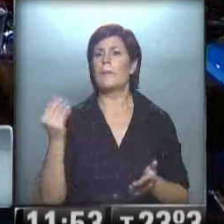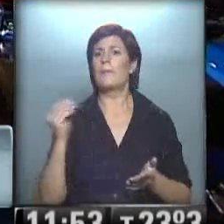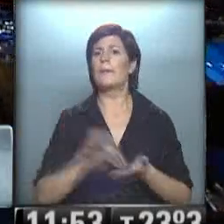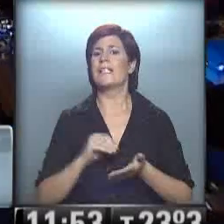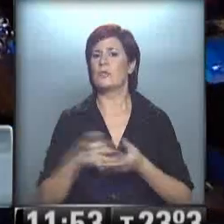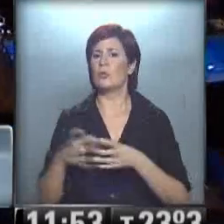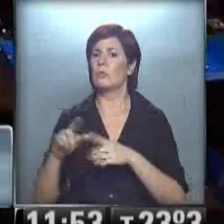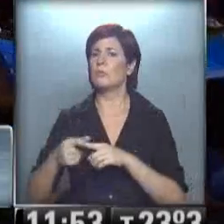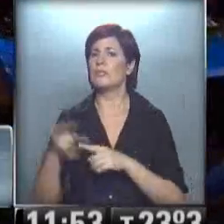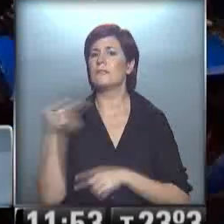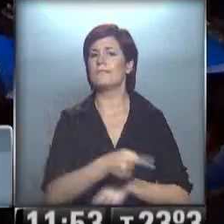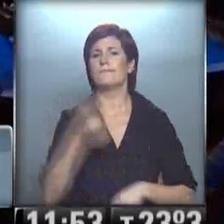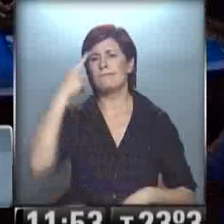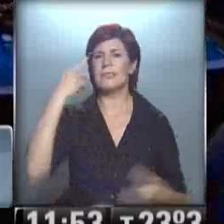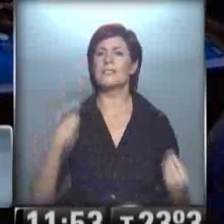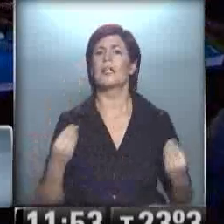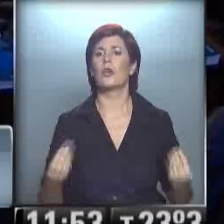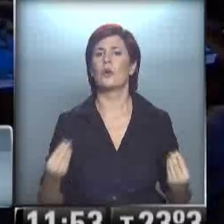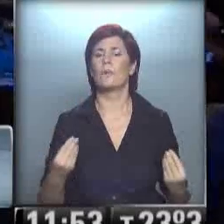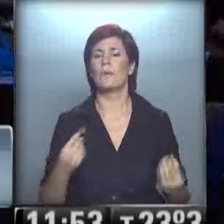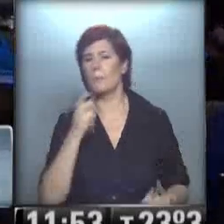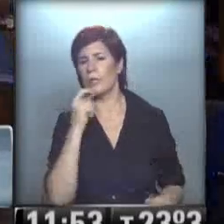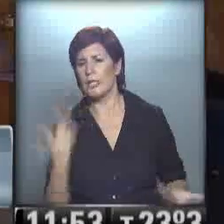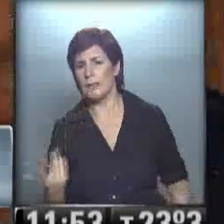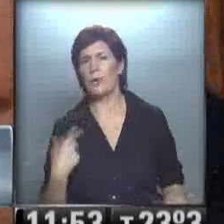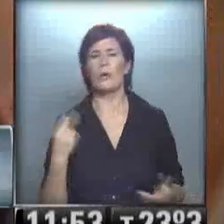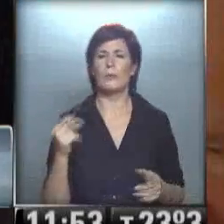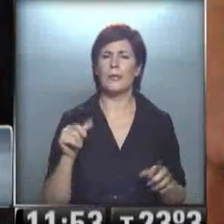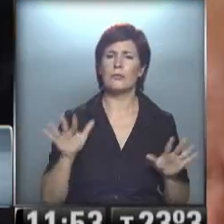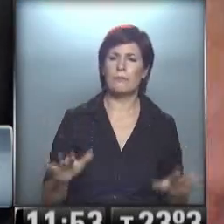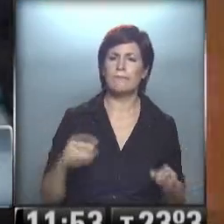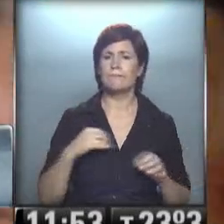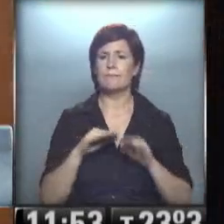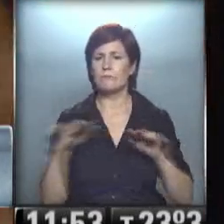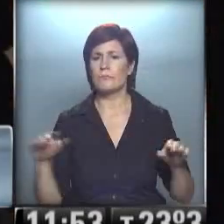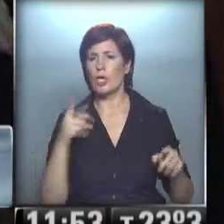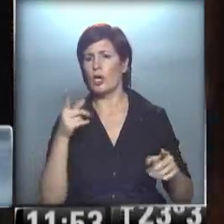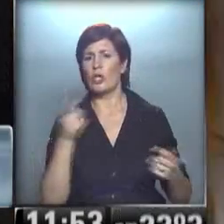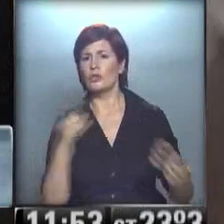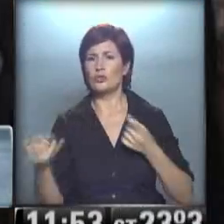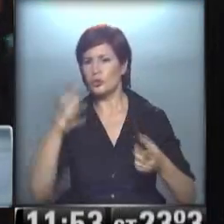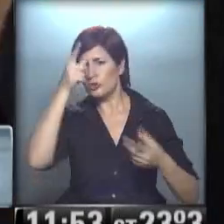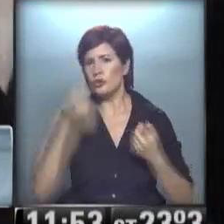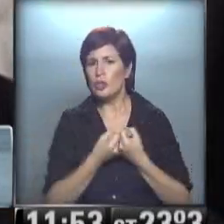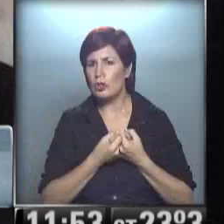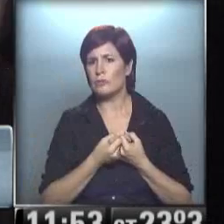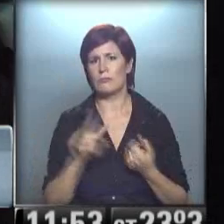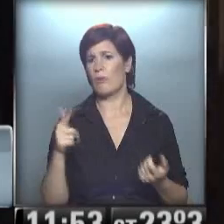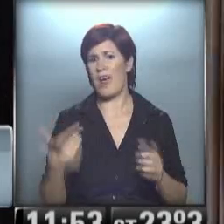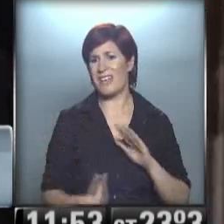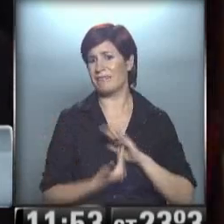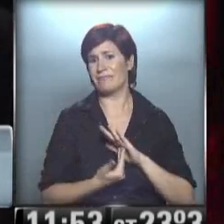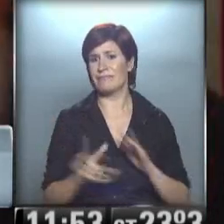la oposición a la hora de decir vamos a cuidar los precios? No ha habido un protagonismo y ha habido más una suerte